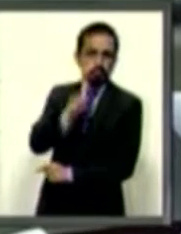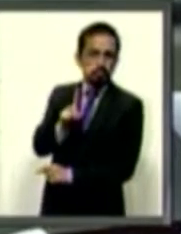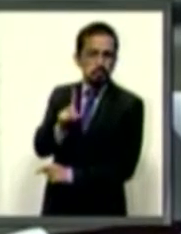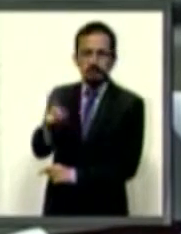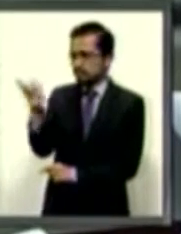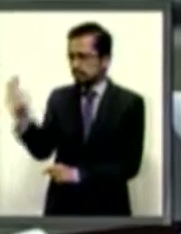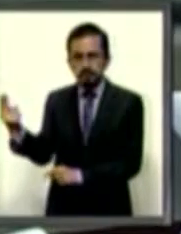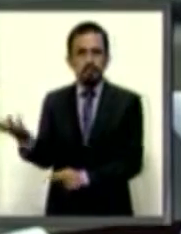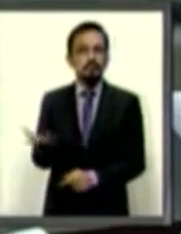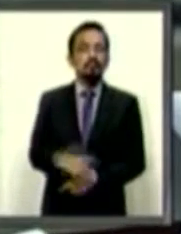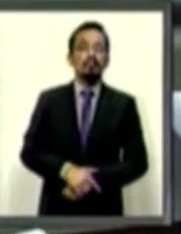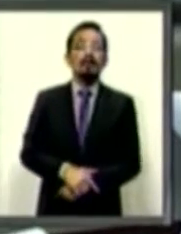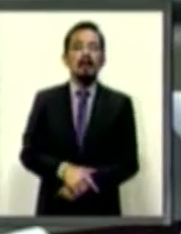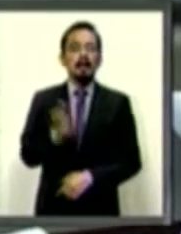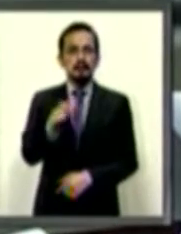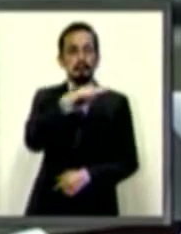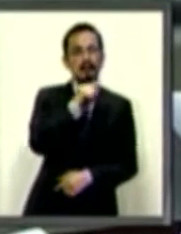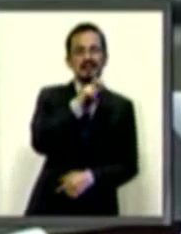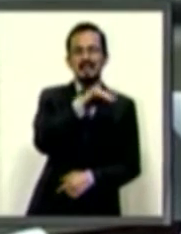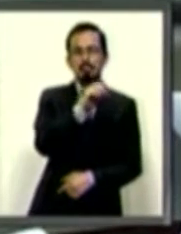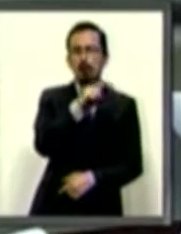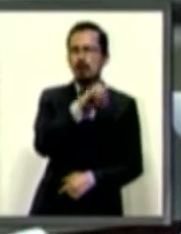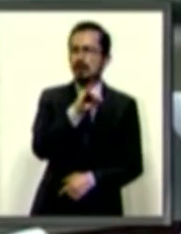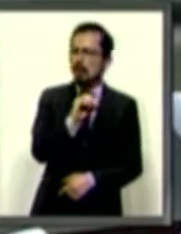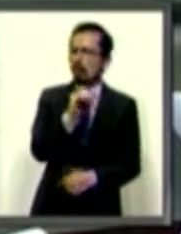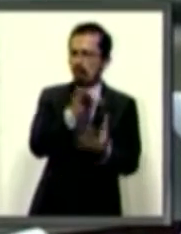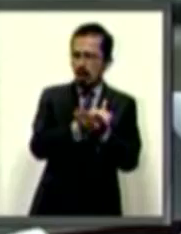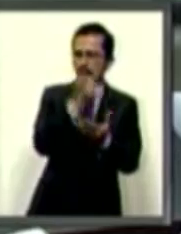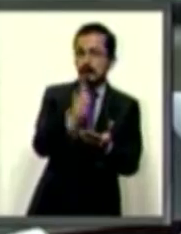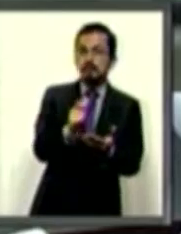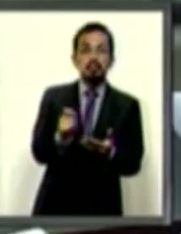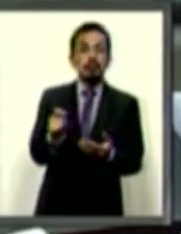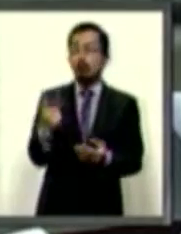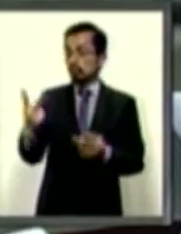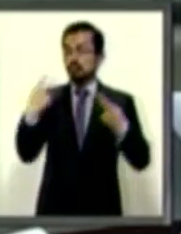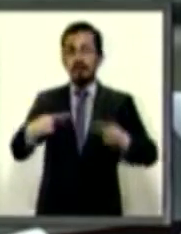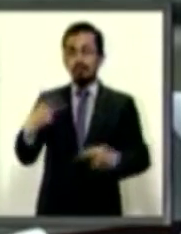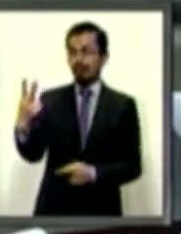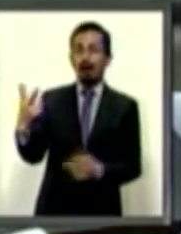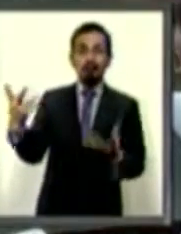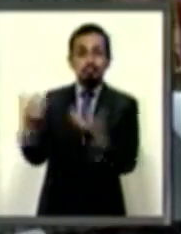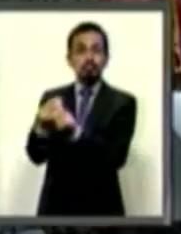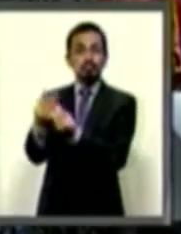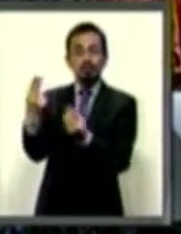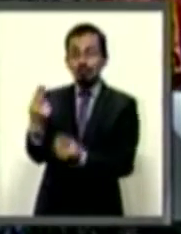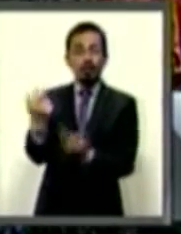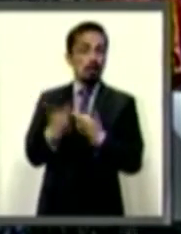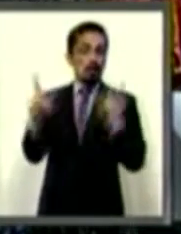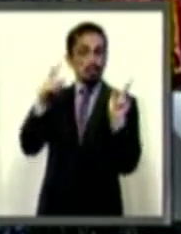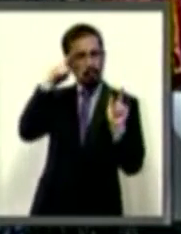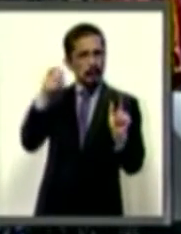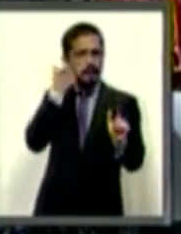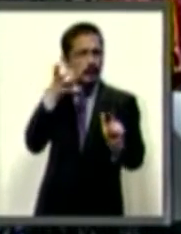una definición de matrimonio como la unión libre de dos personas para realizar una comunidad de vida en donde ambos